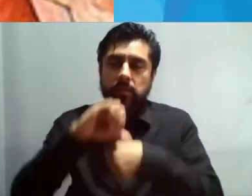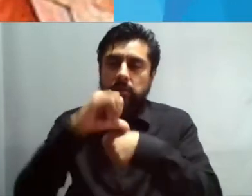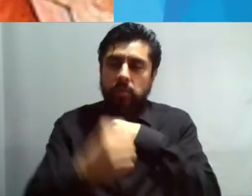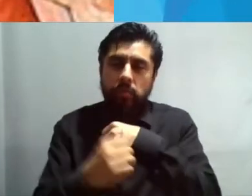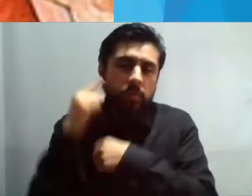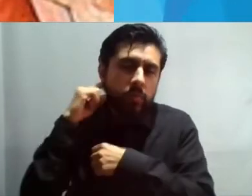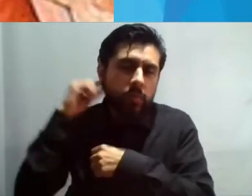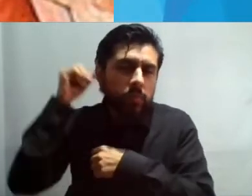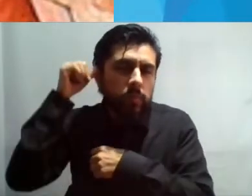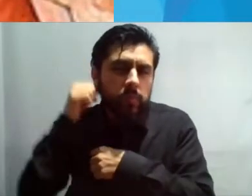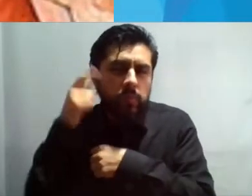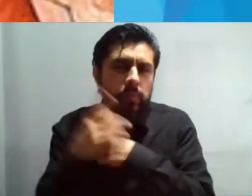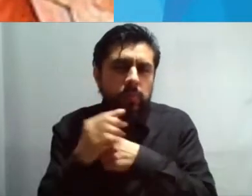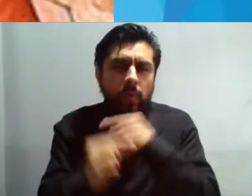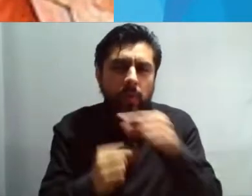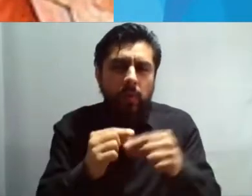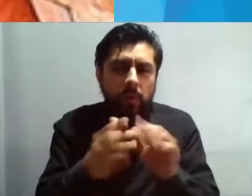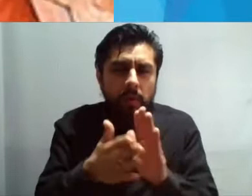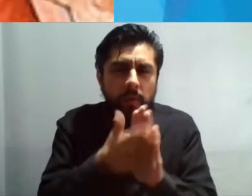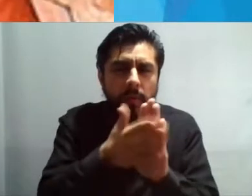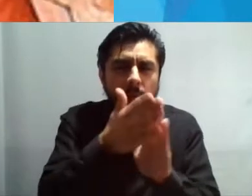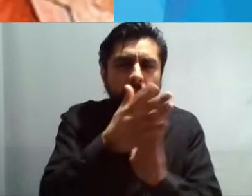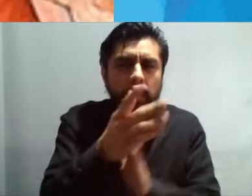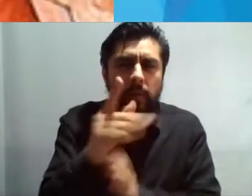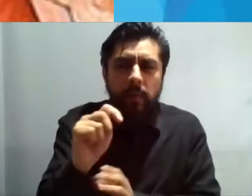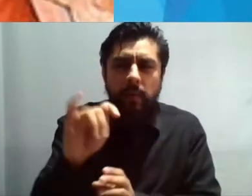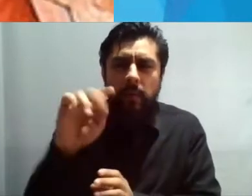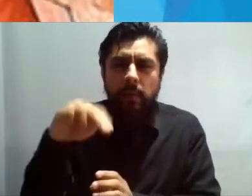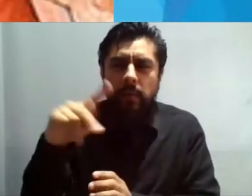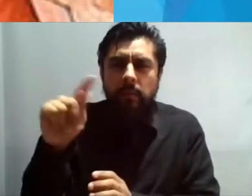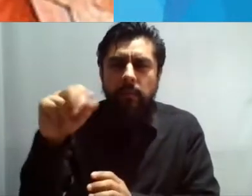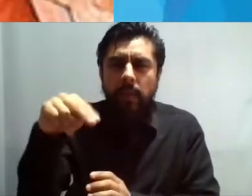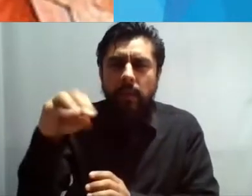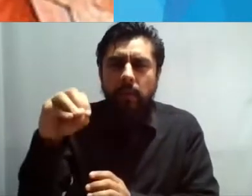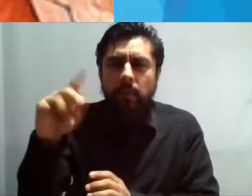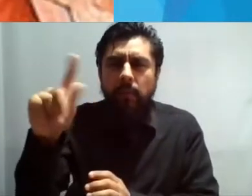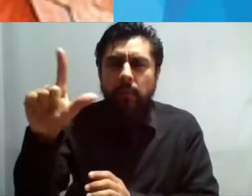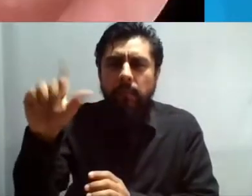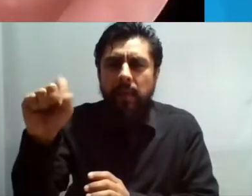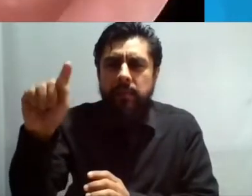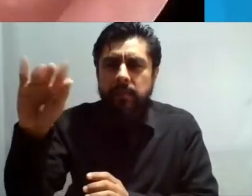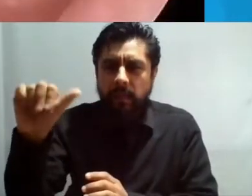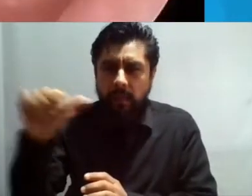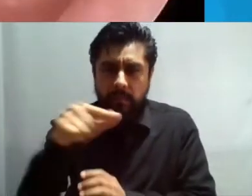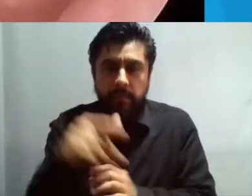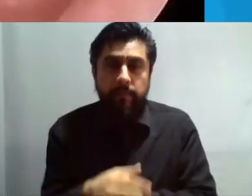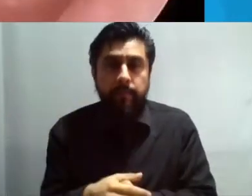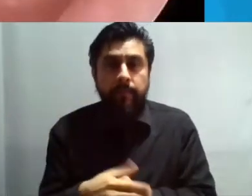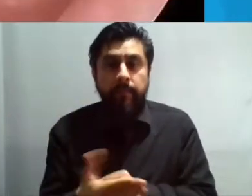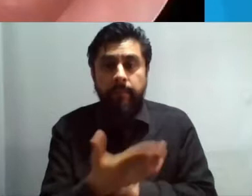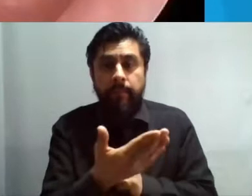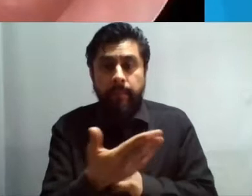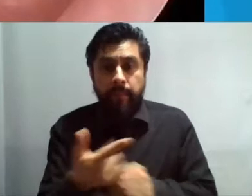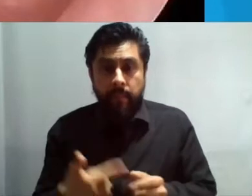una reconstrucción de tímpano que se llama tímpanoplastía. Damos la siguiente imagen, por